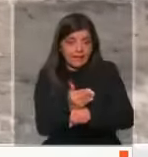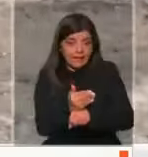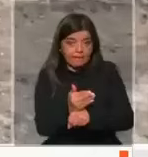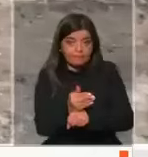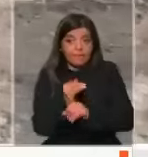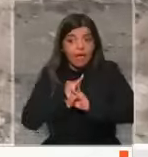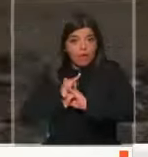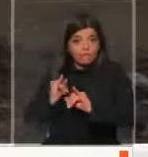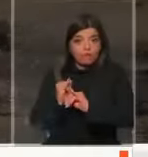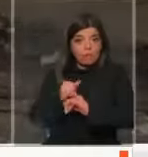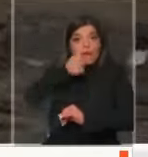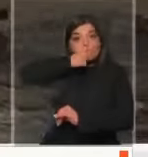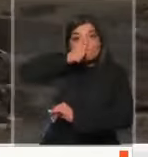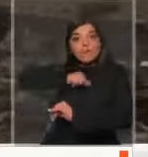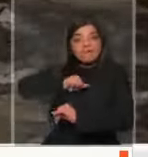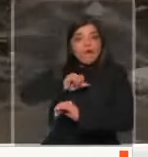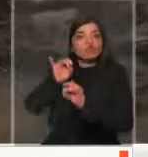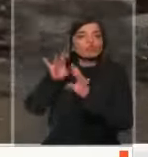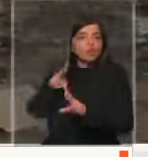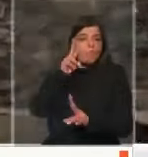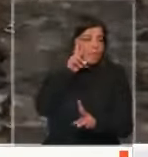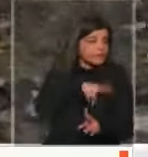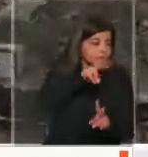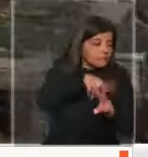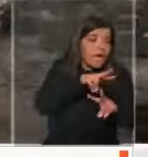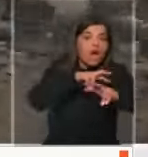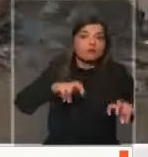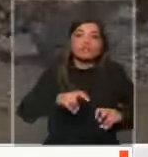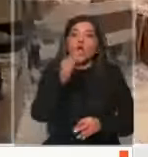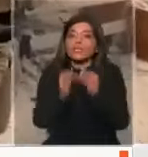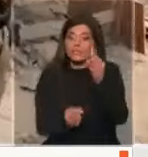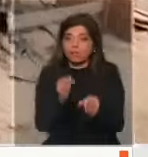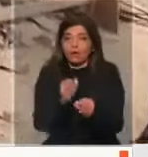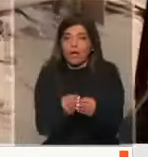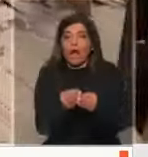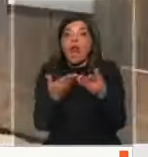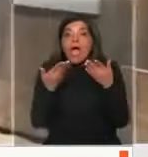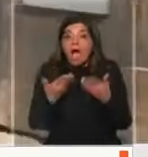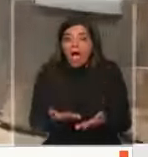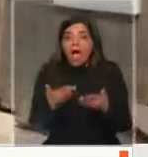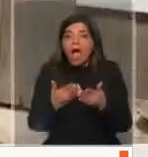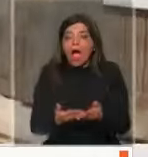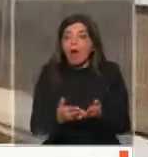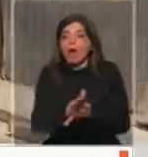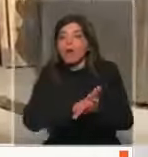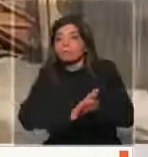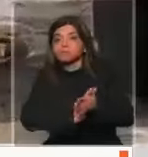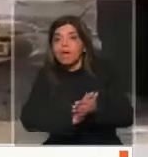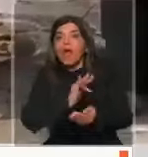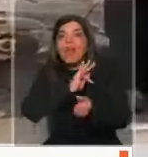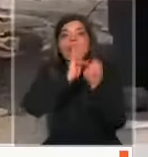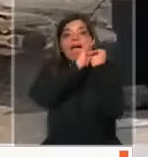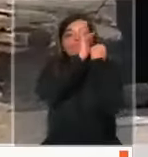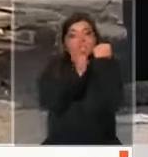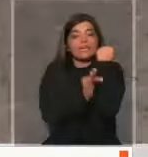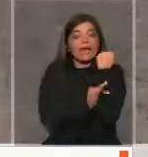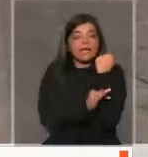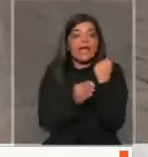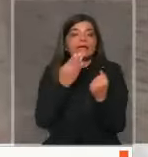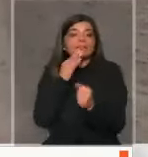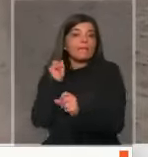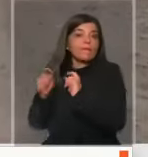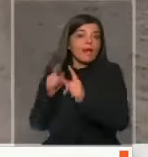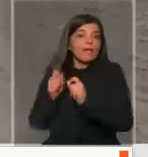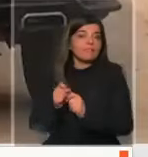momento fue reservado, solamente lo vio el tribunal. En esta ocasión, los intervinientes, que son la Fiscalía y también la Defensoría